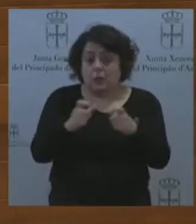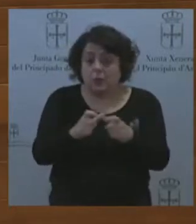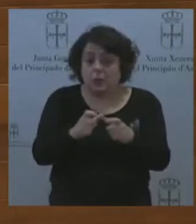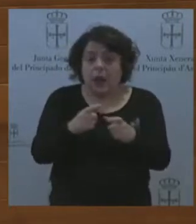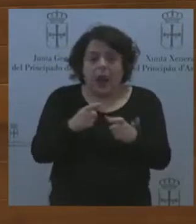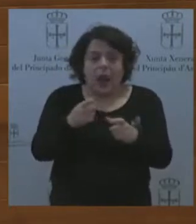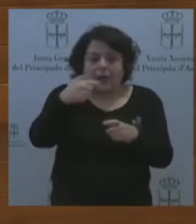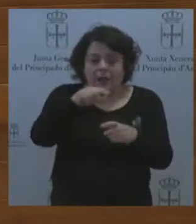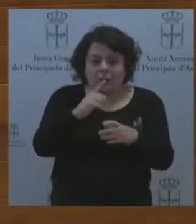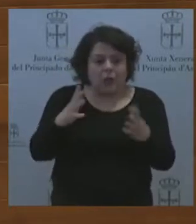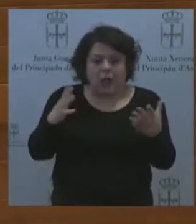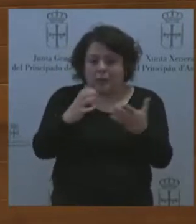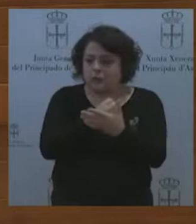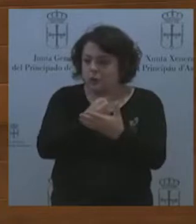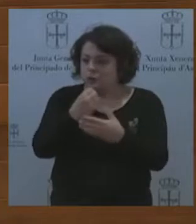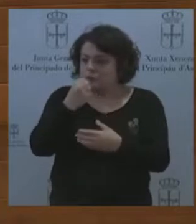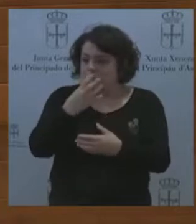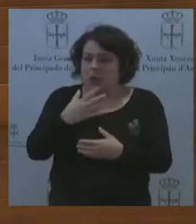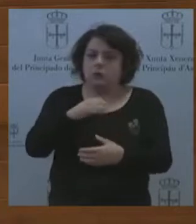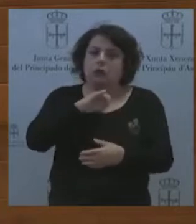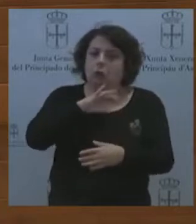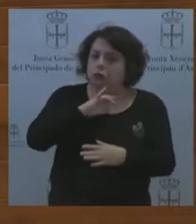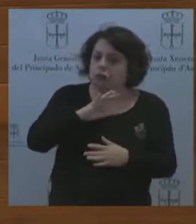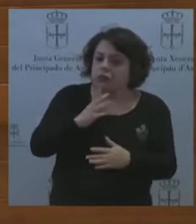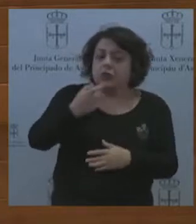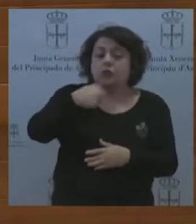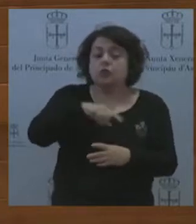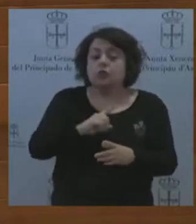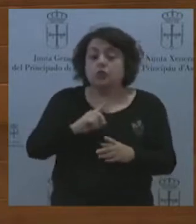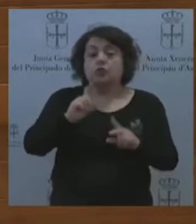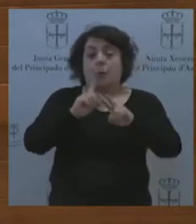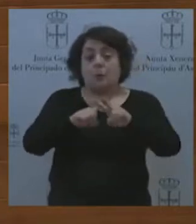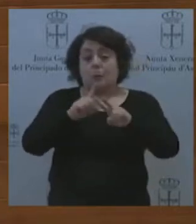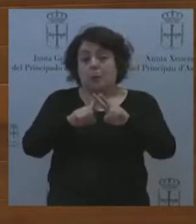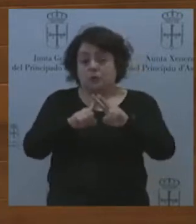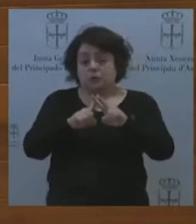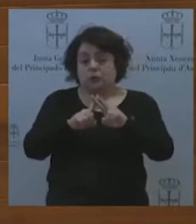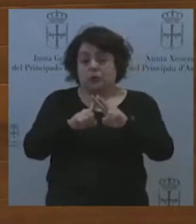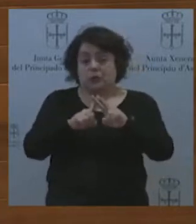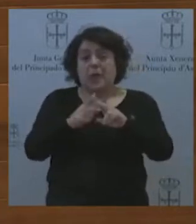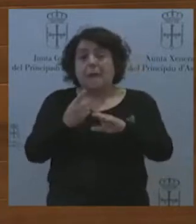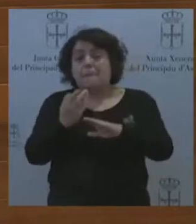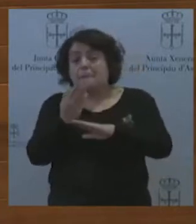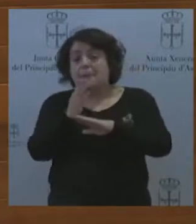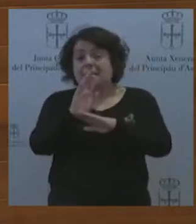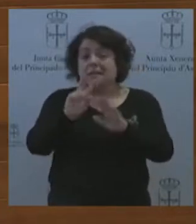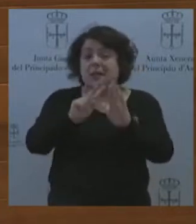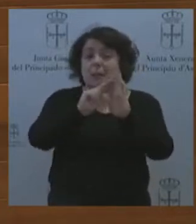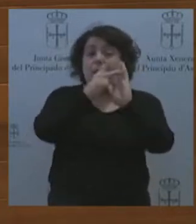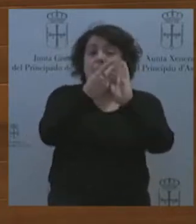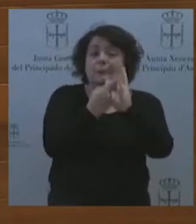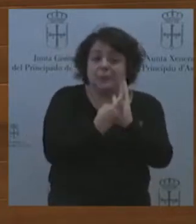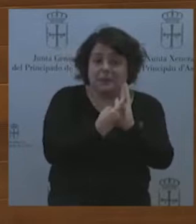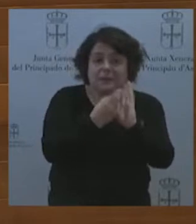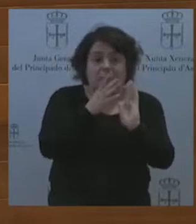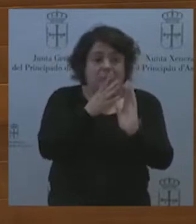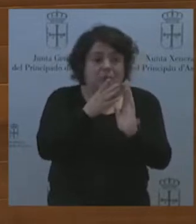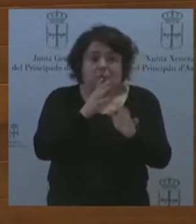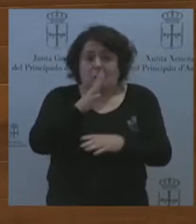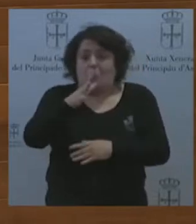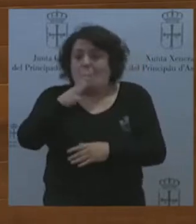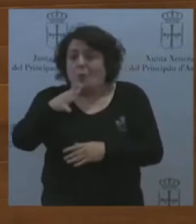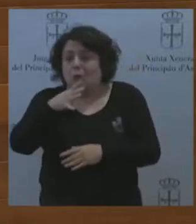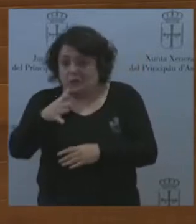el que nosotros, Vox, presentamos enmienda por las muchas razones que detallamos entonces. Los